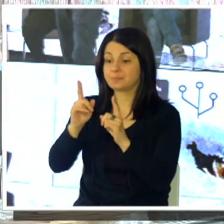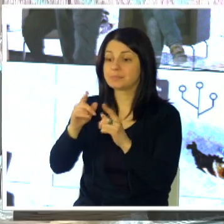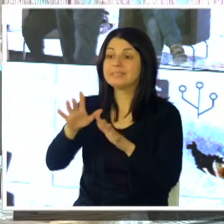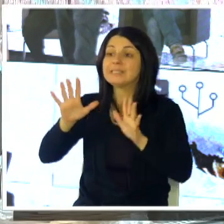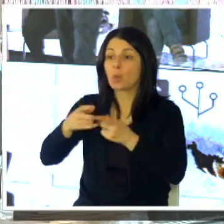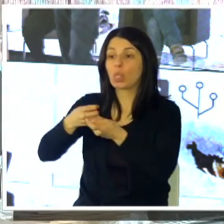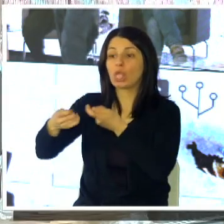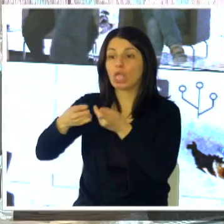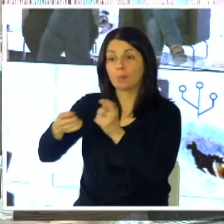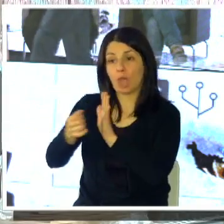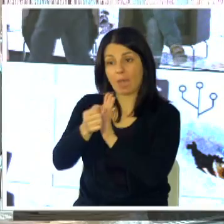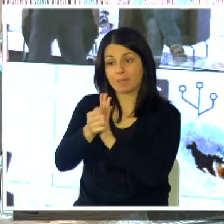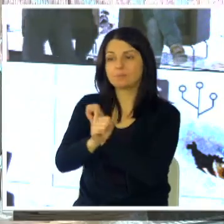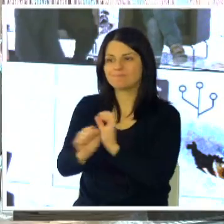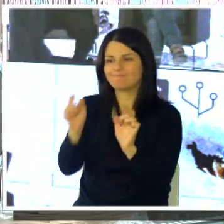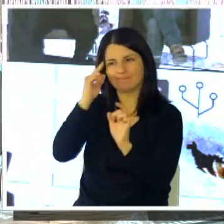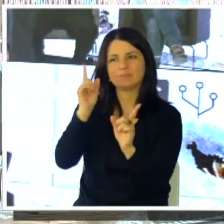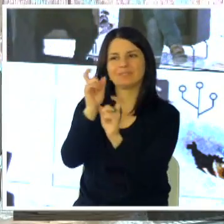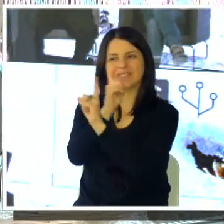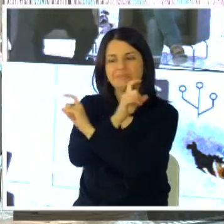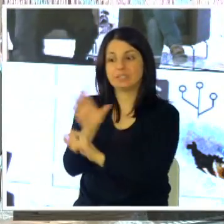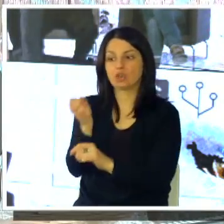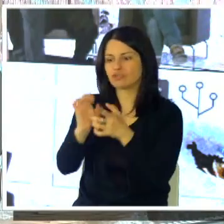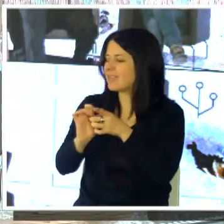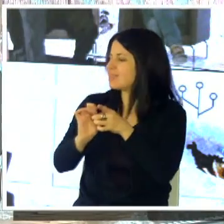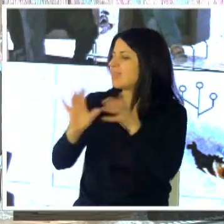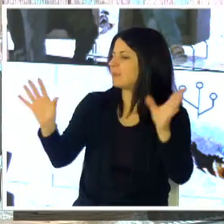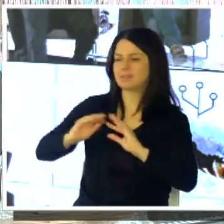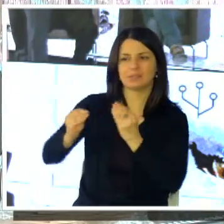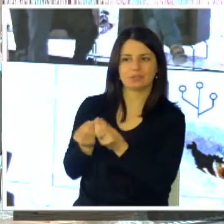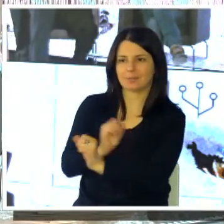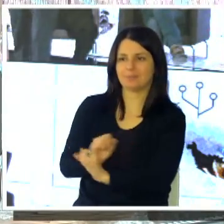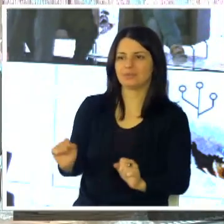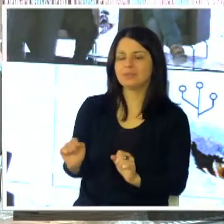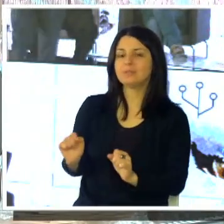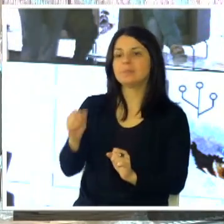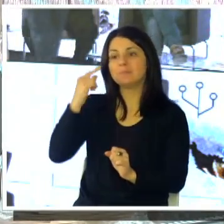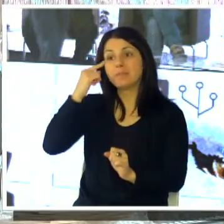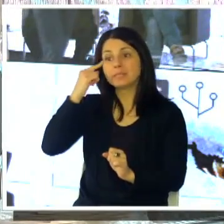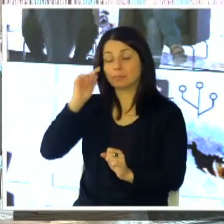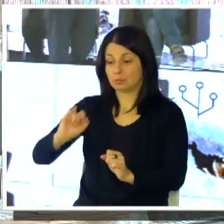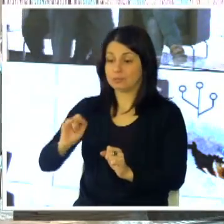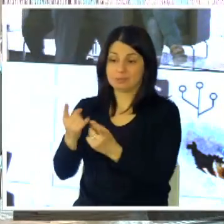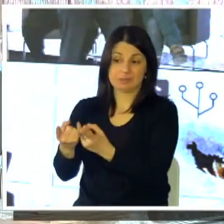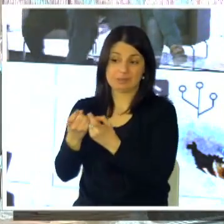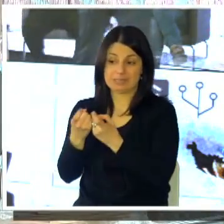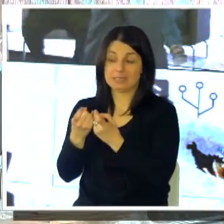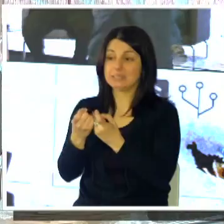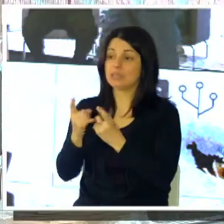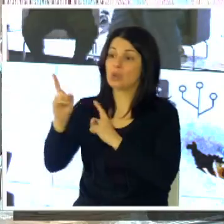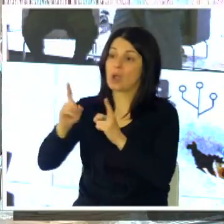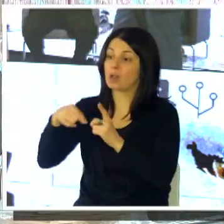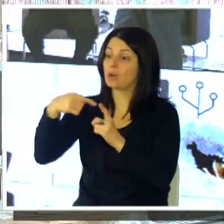de la aplicación, puede ser muy difícil conseguir esta independencia absoluta. Cuando necesitamos algún tipo de dependencia de